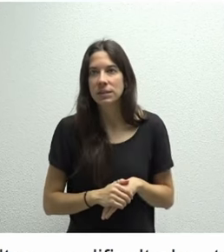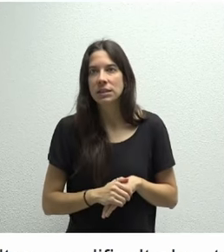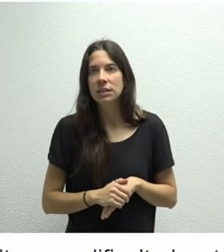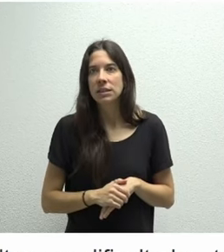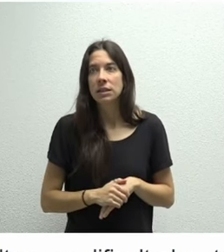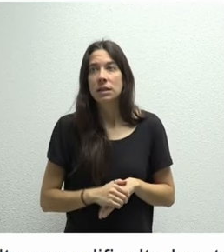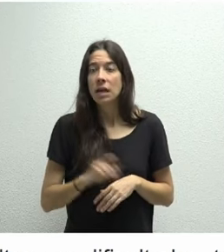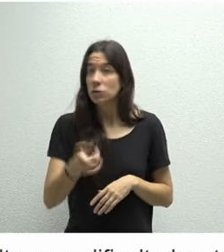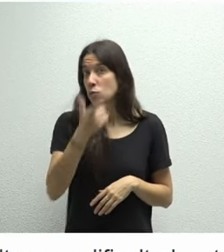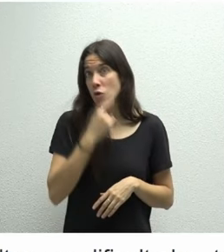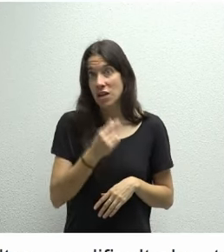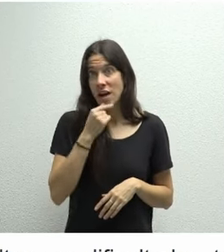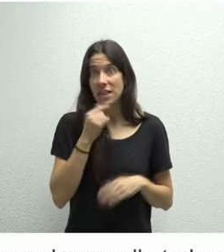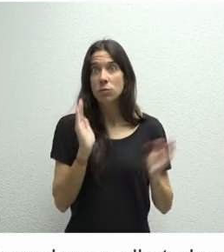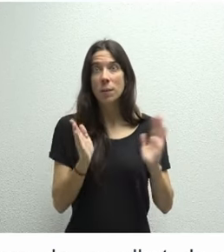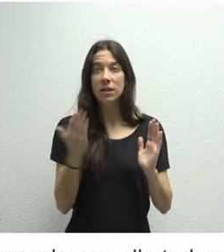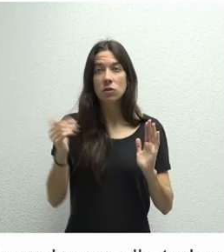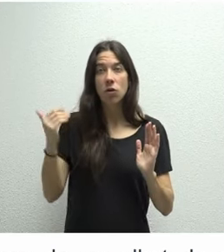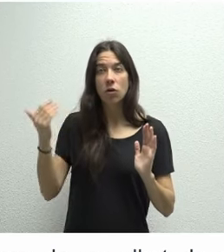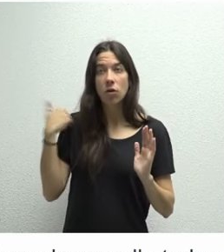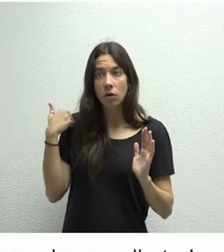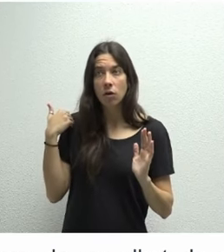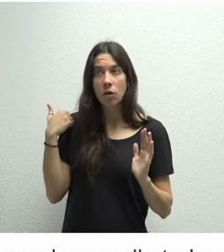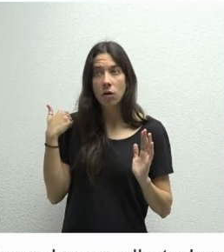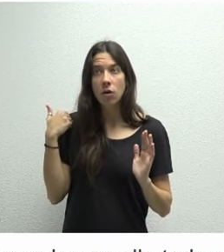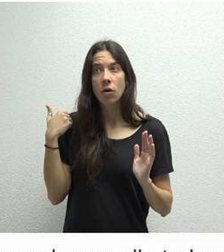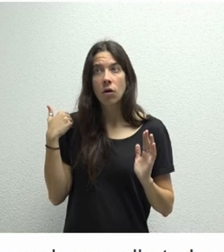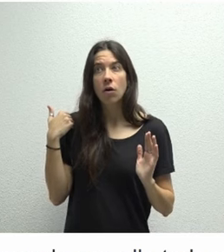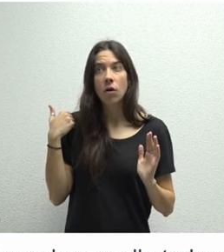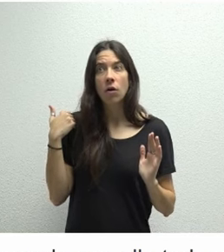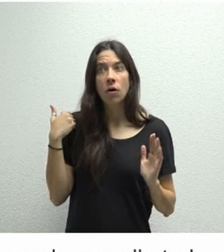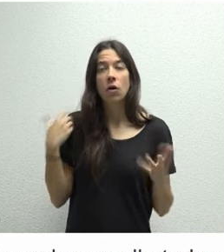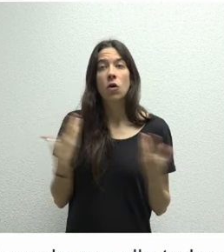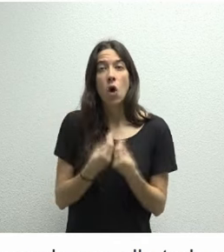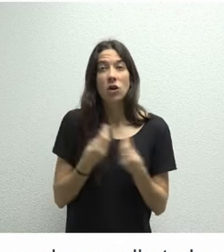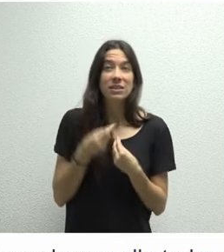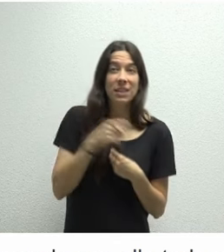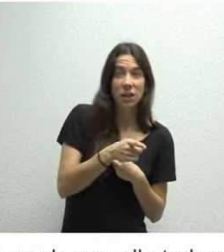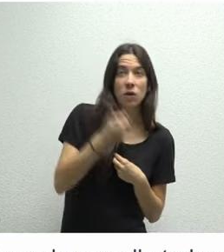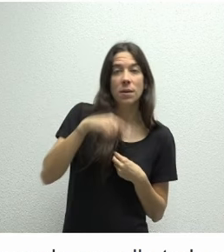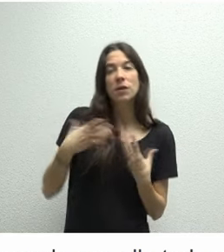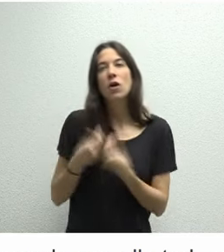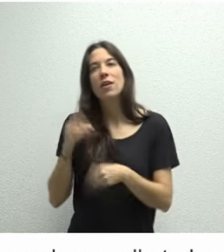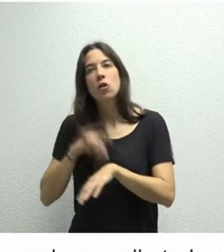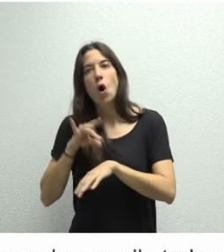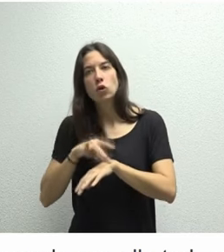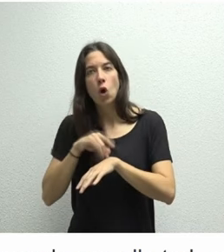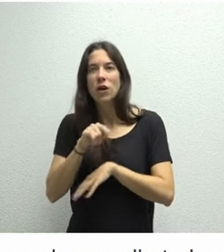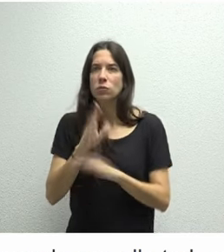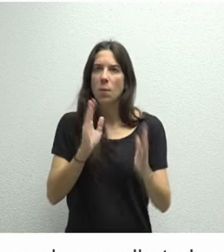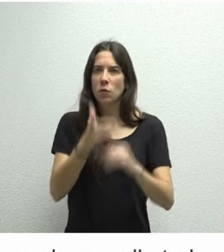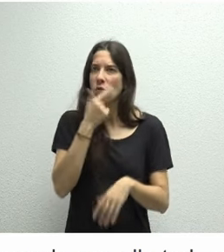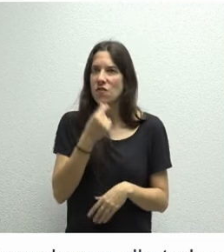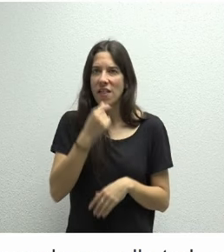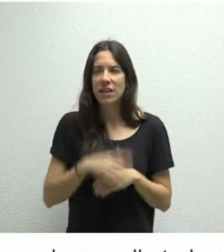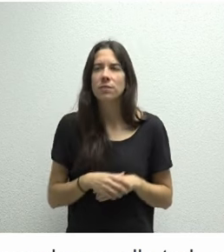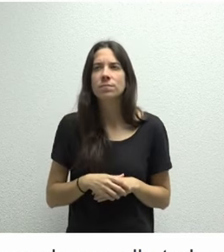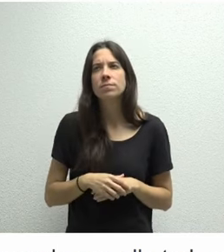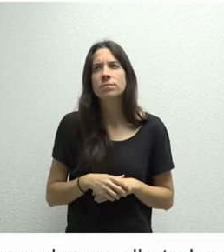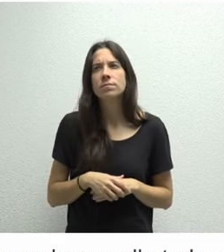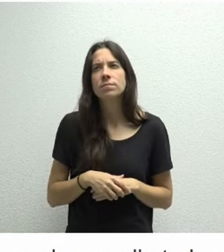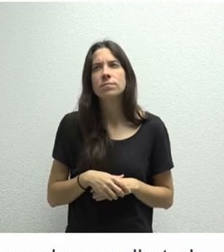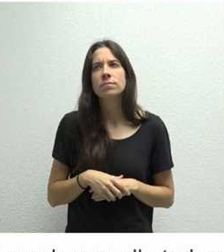de cuando fue estaro estar contigo y con el doctor eh